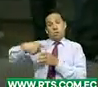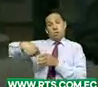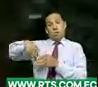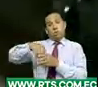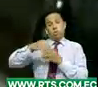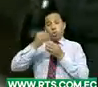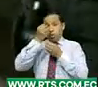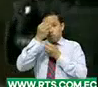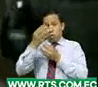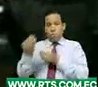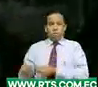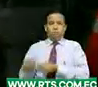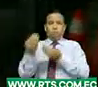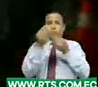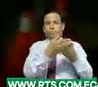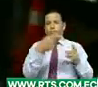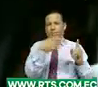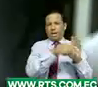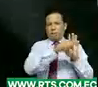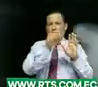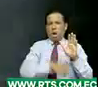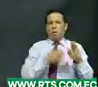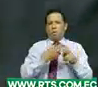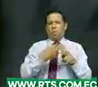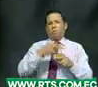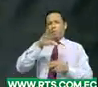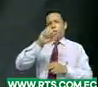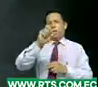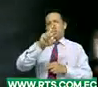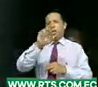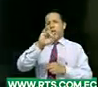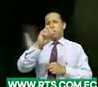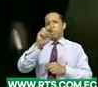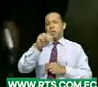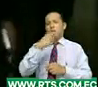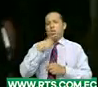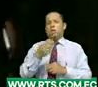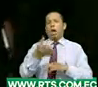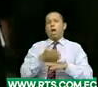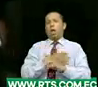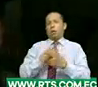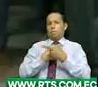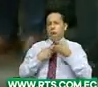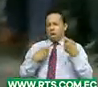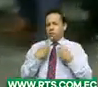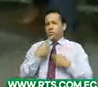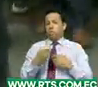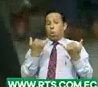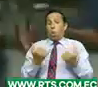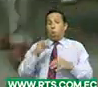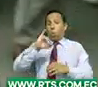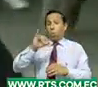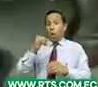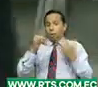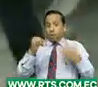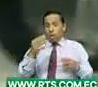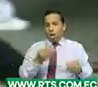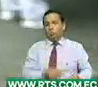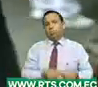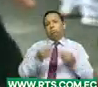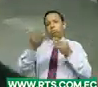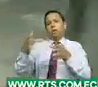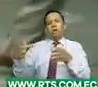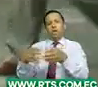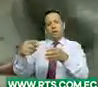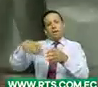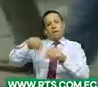del Pueblo, Freddy Carrión, el pasado 17 de marzo. Y este a su vez lo presentó este jueves al Grupo Parlamentario de los Derechos